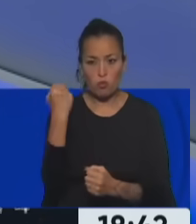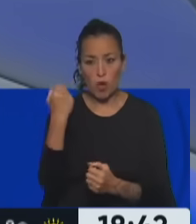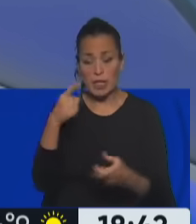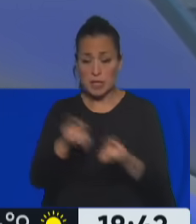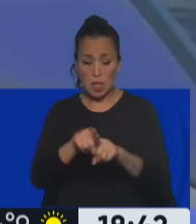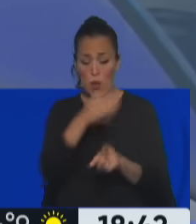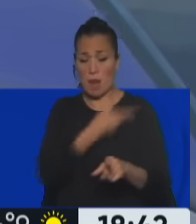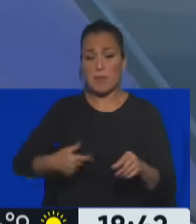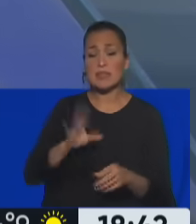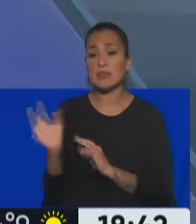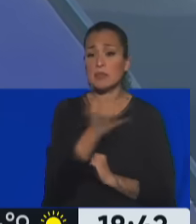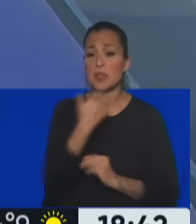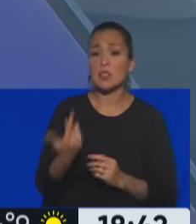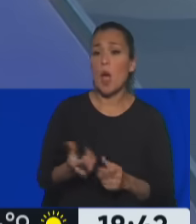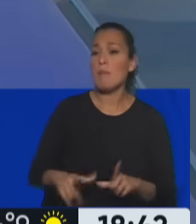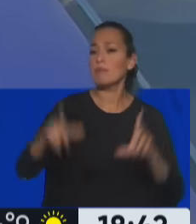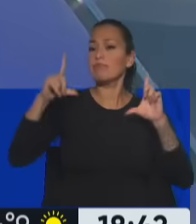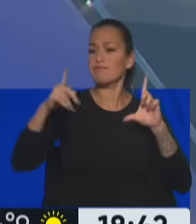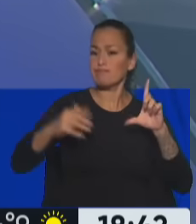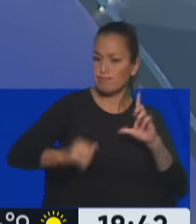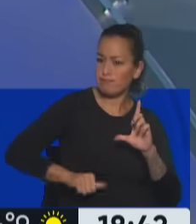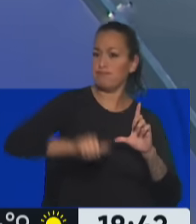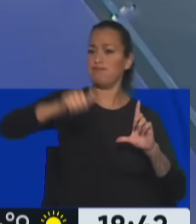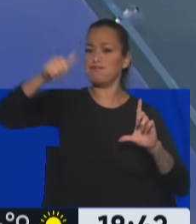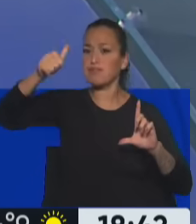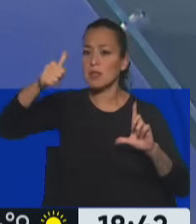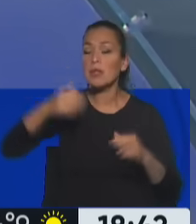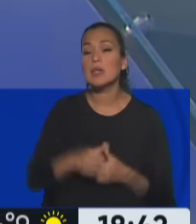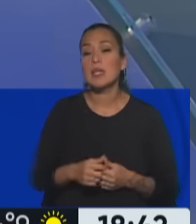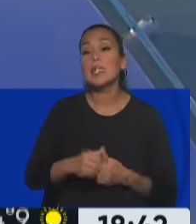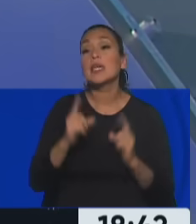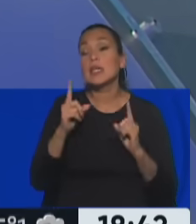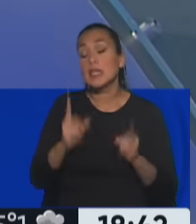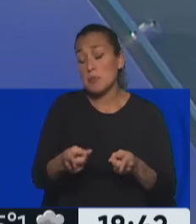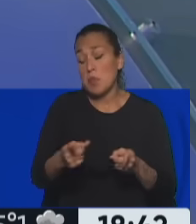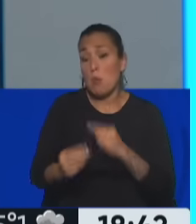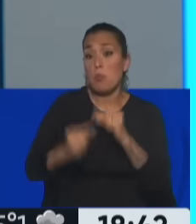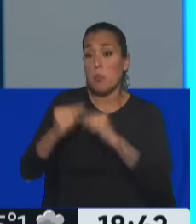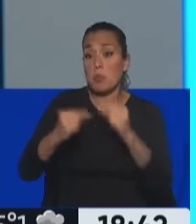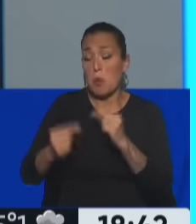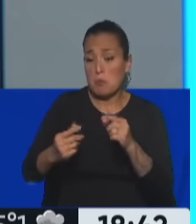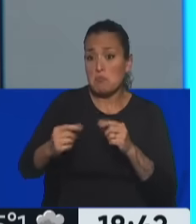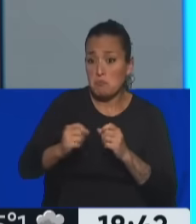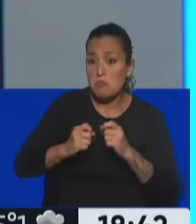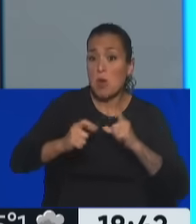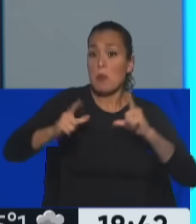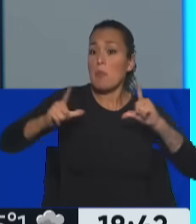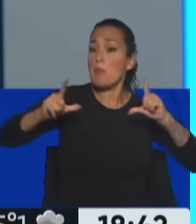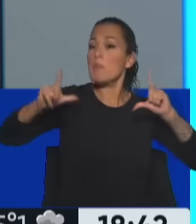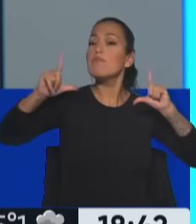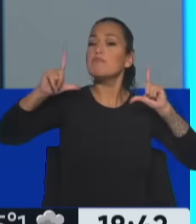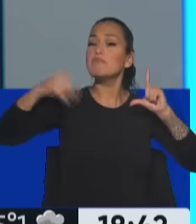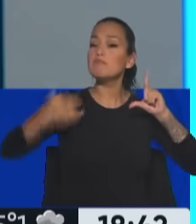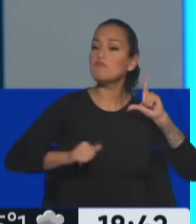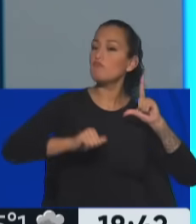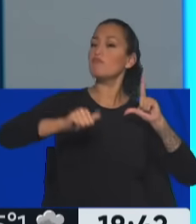a algunas encuestas que le dan arriba del 70, y que de hecho en los primeros meses ha ido subiendo la popularidad, contrario a lo que suele pasar, ¿no? Que si bien se